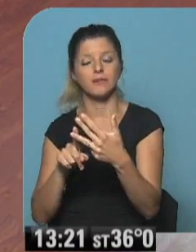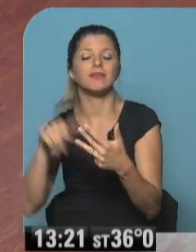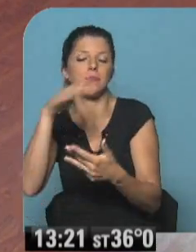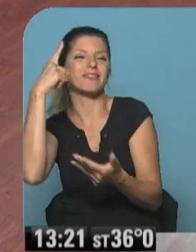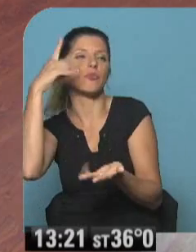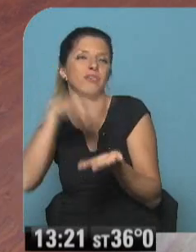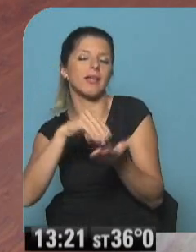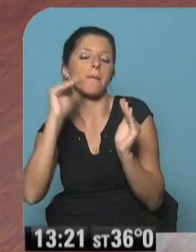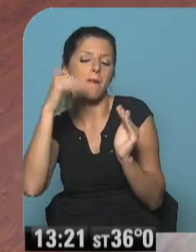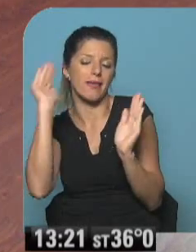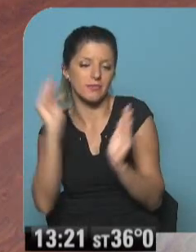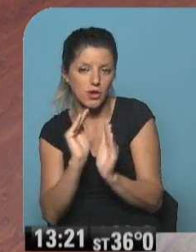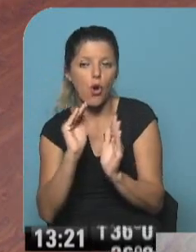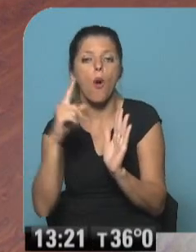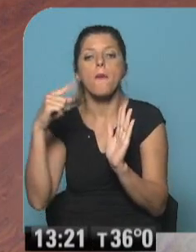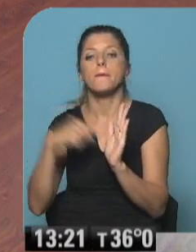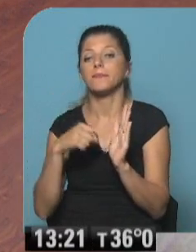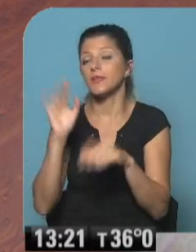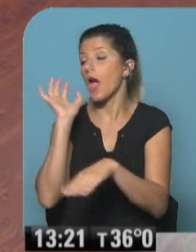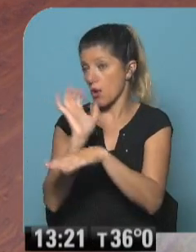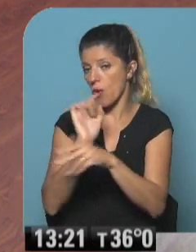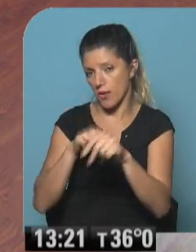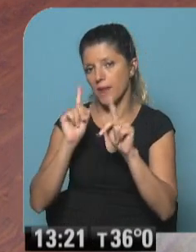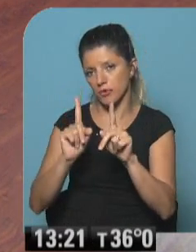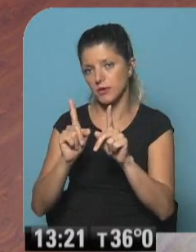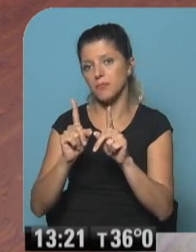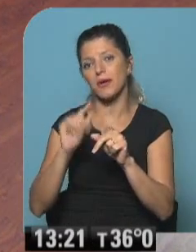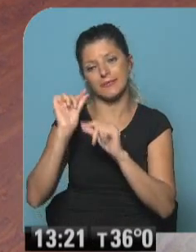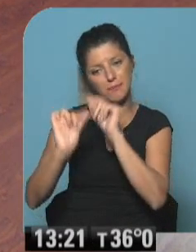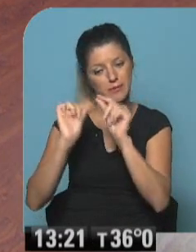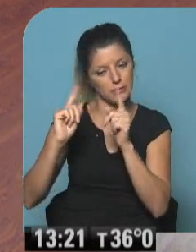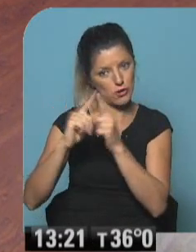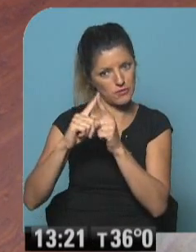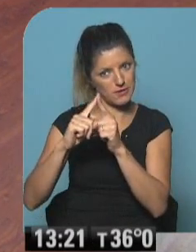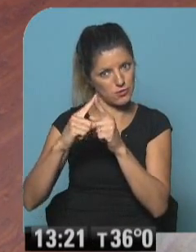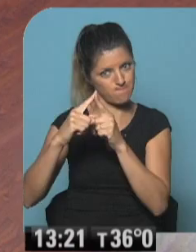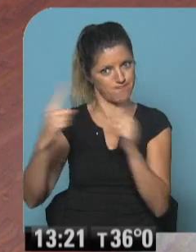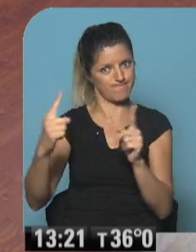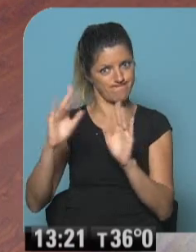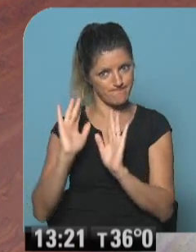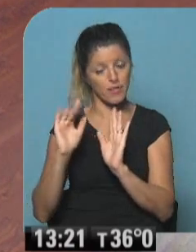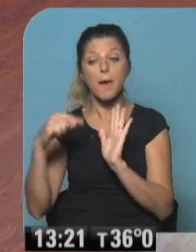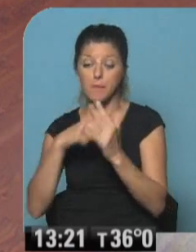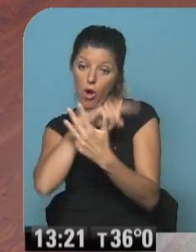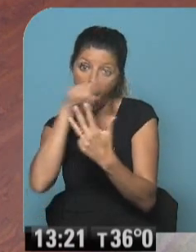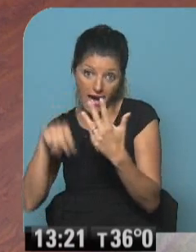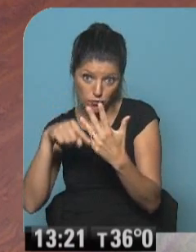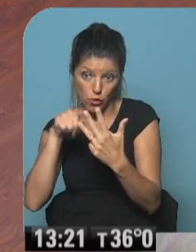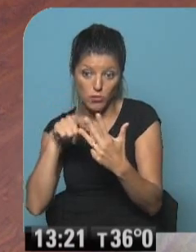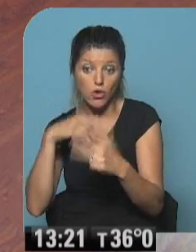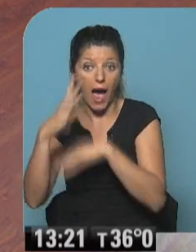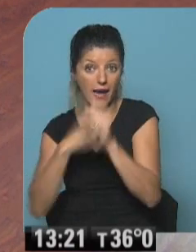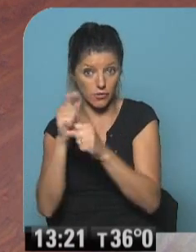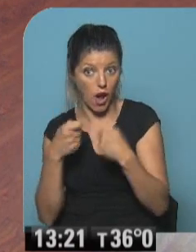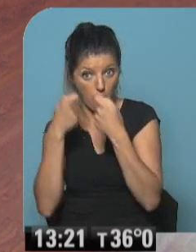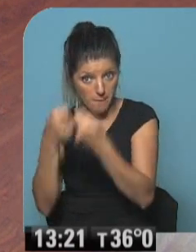poquito más lejos. Efectivamente, Ecuador en un proceso de alejamiento, Ahora son países que acompañan a Venezuela. Y lo mismo China y